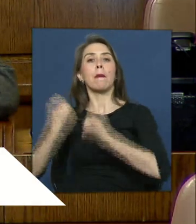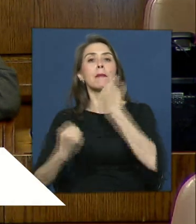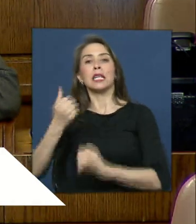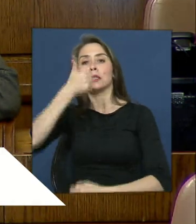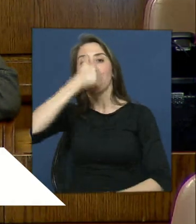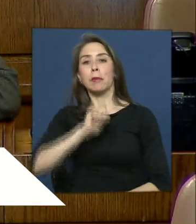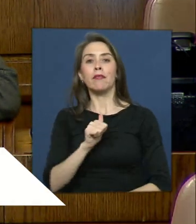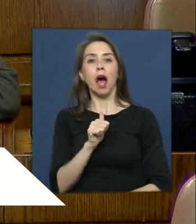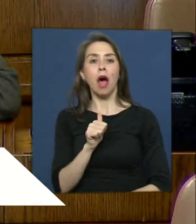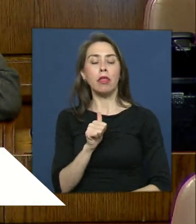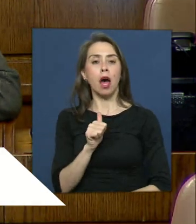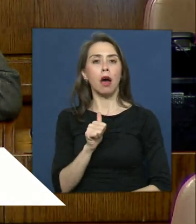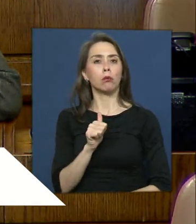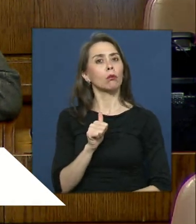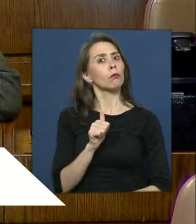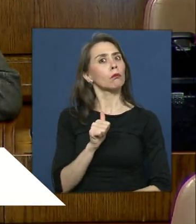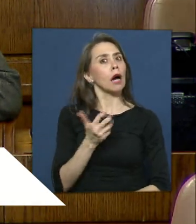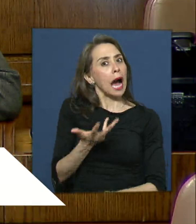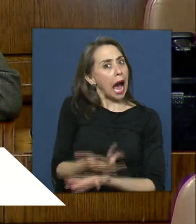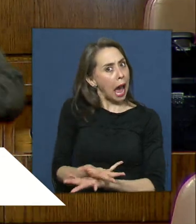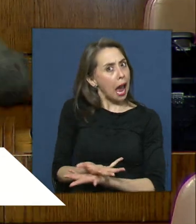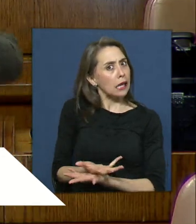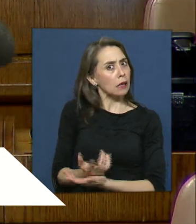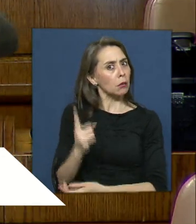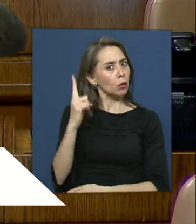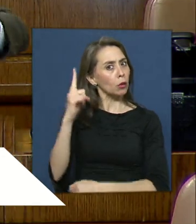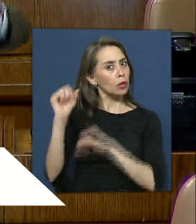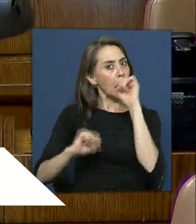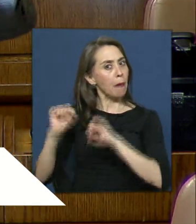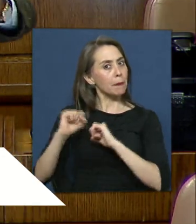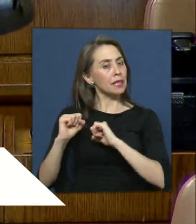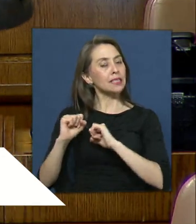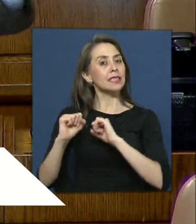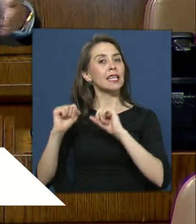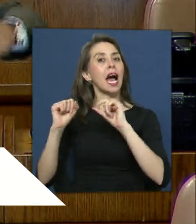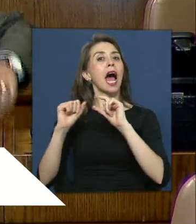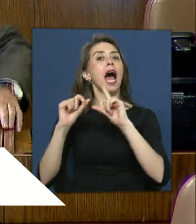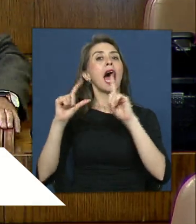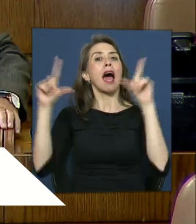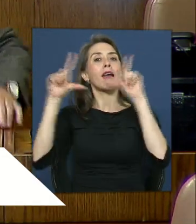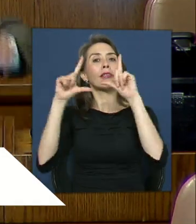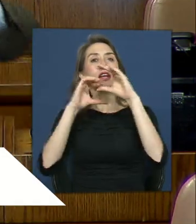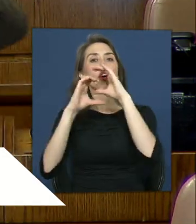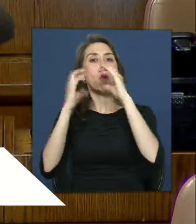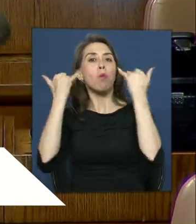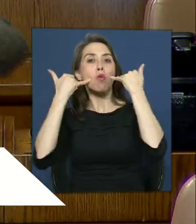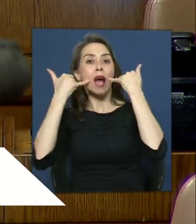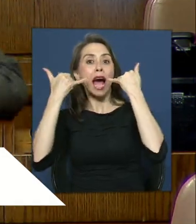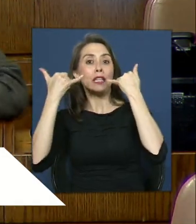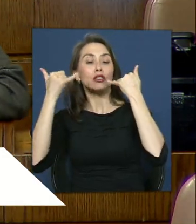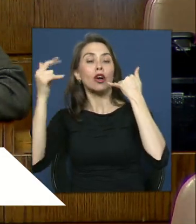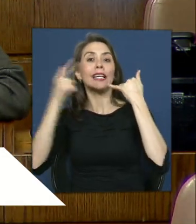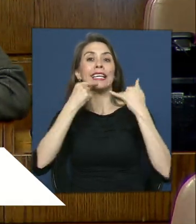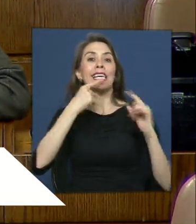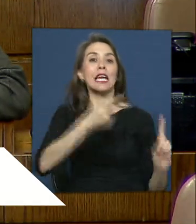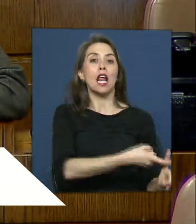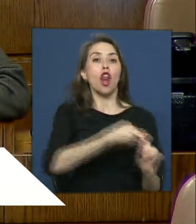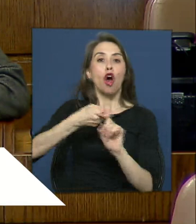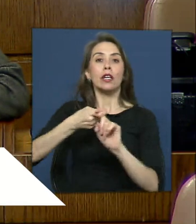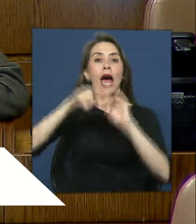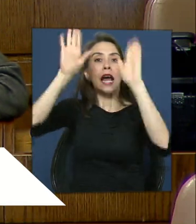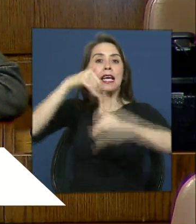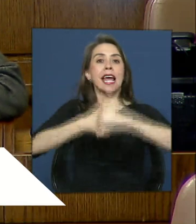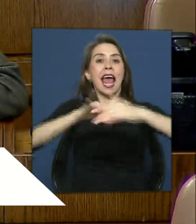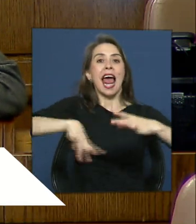Ya hay efectivamente una empresa de telecomunicaciones que anda detrás de esta licitación